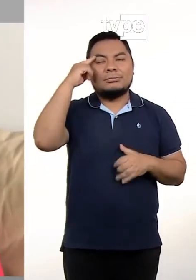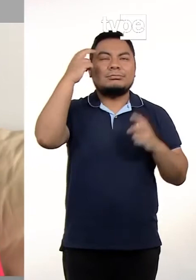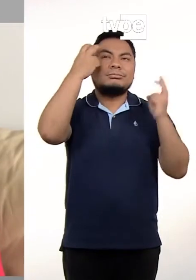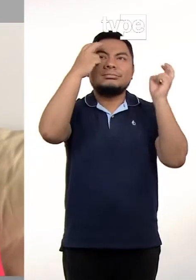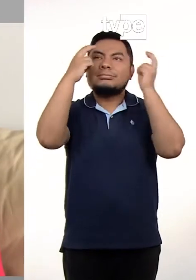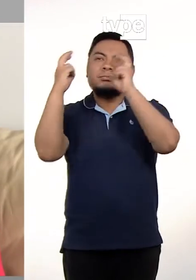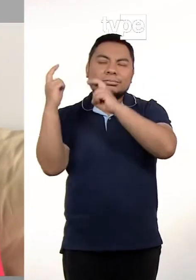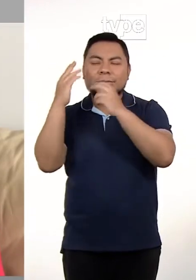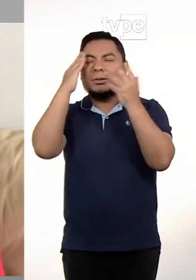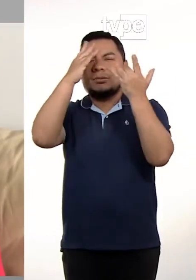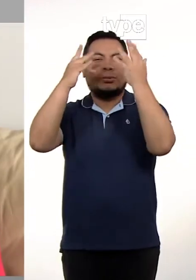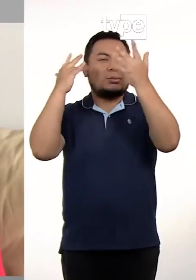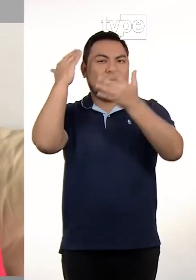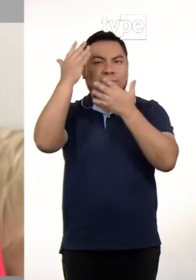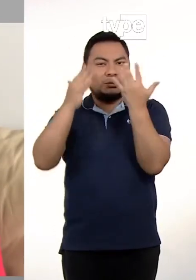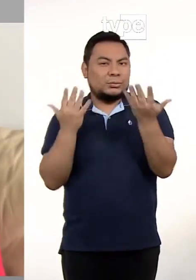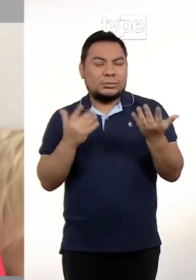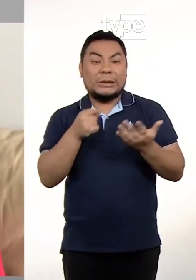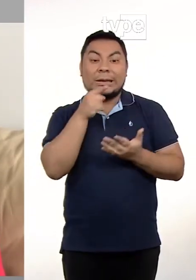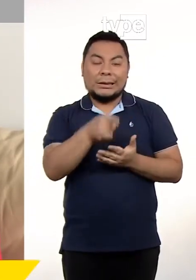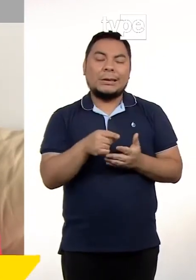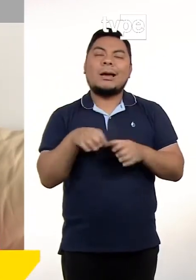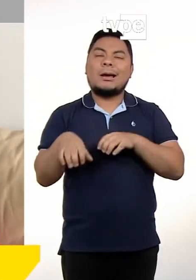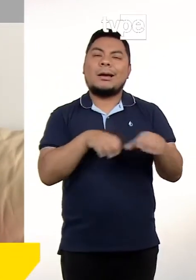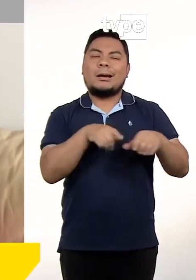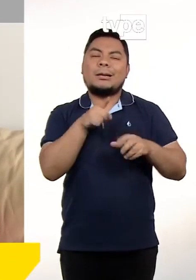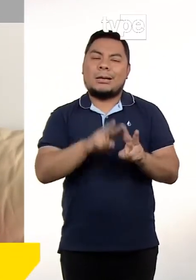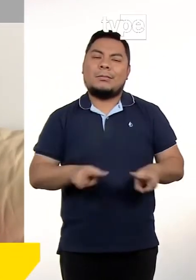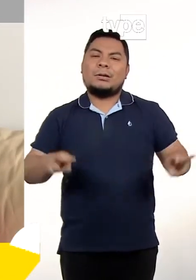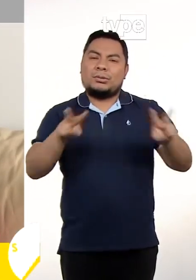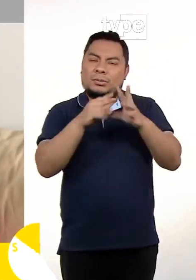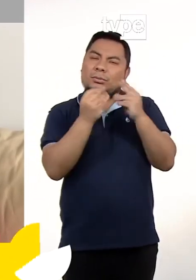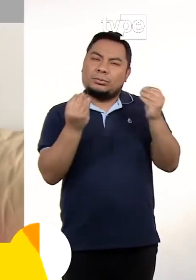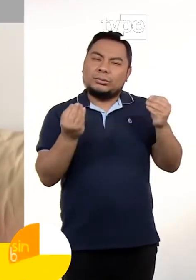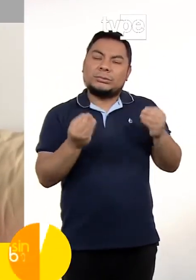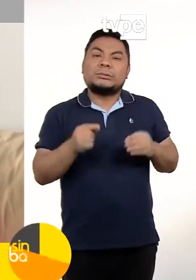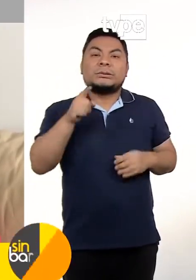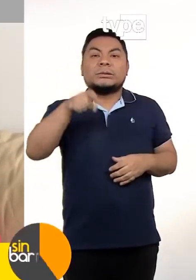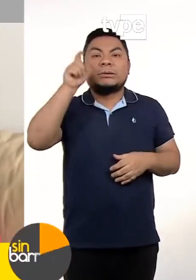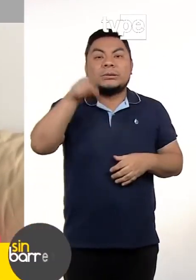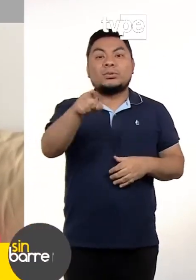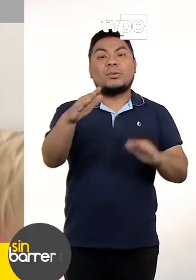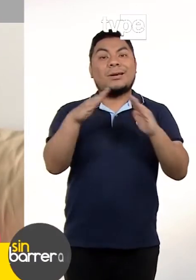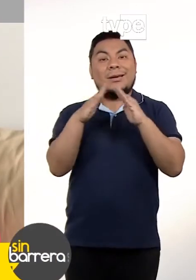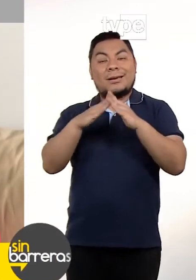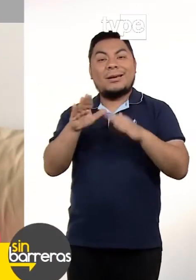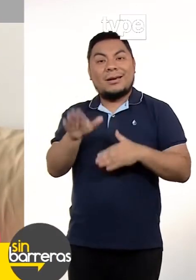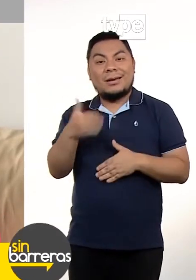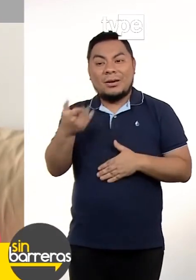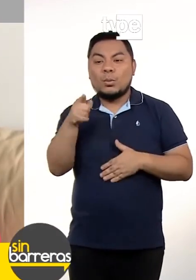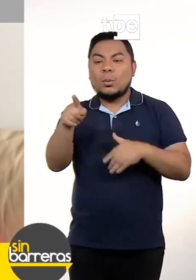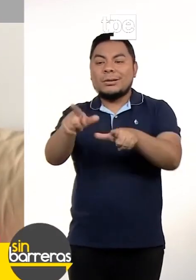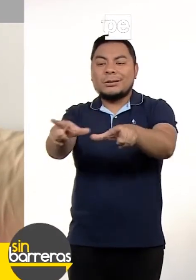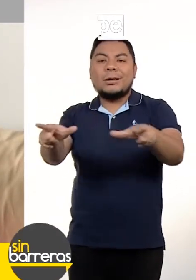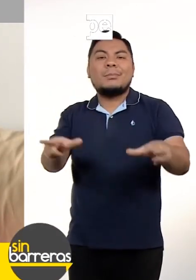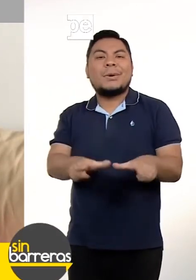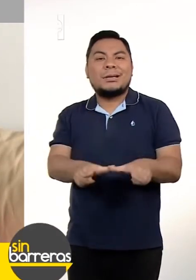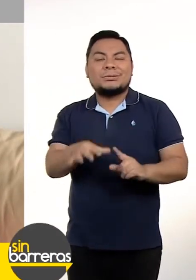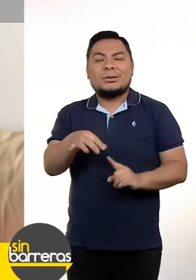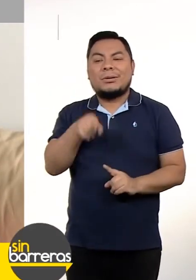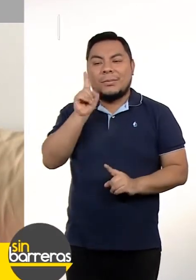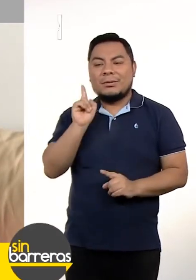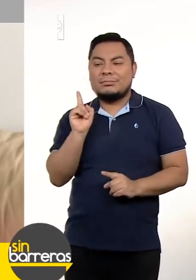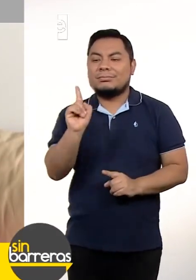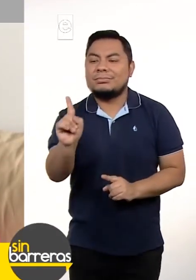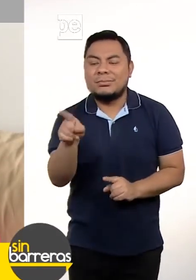la recreación, son actividades que ellos valoran mucho. Por eso tenemos que tener en casa un